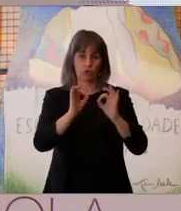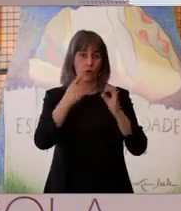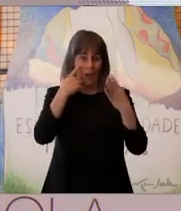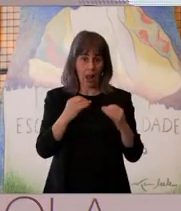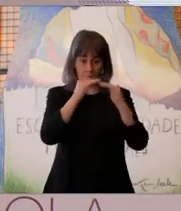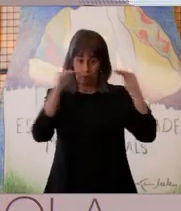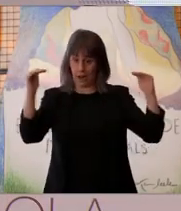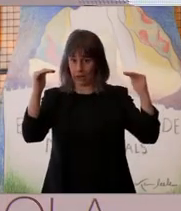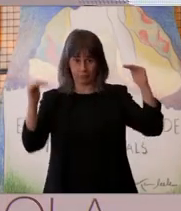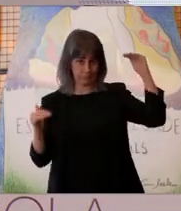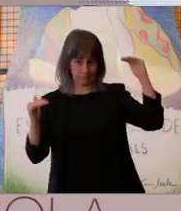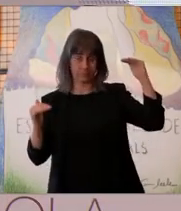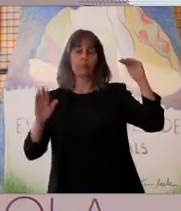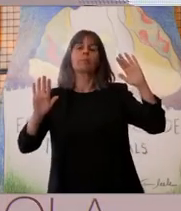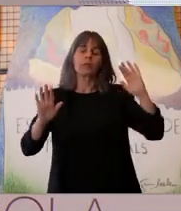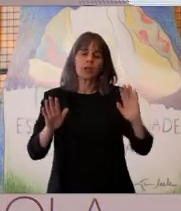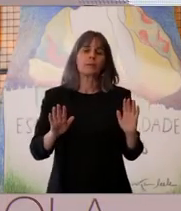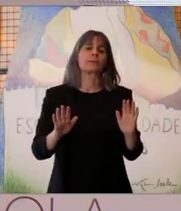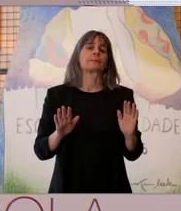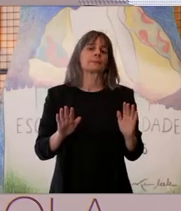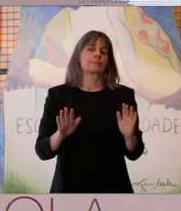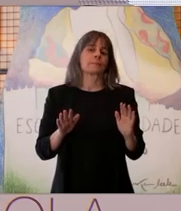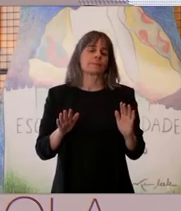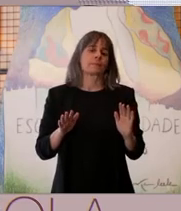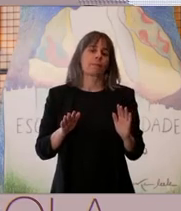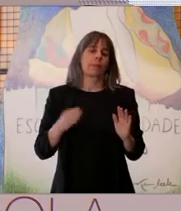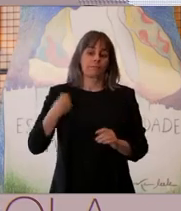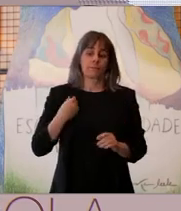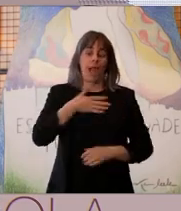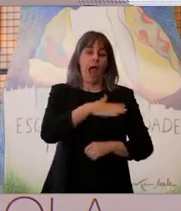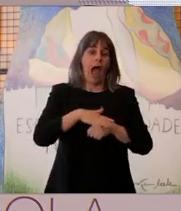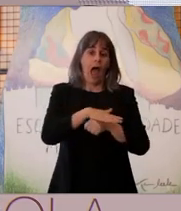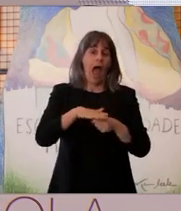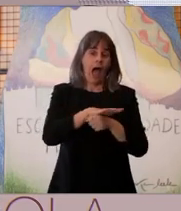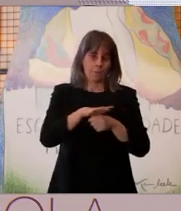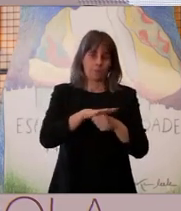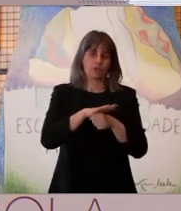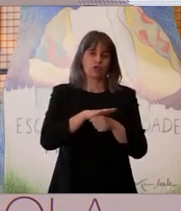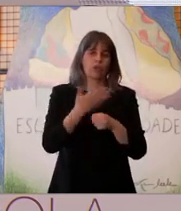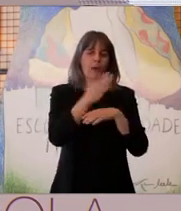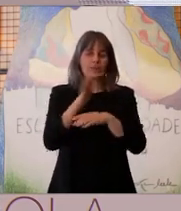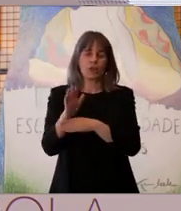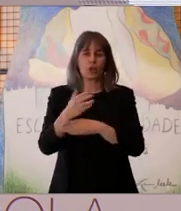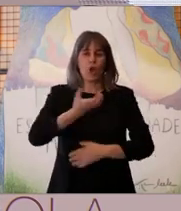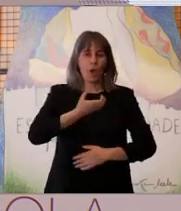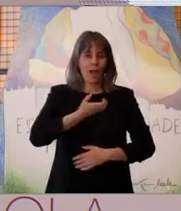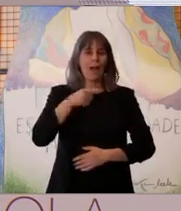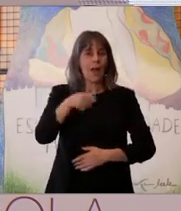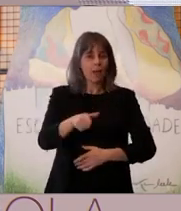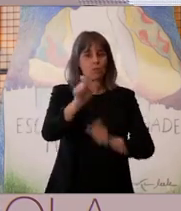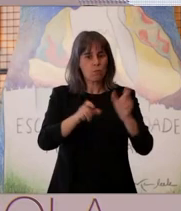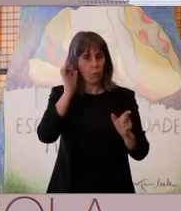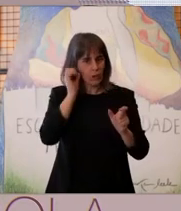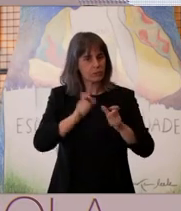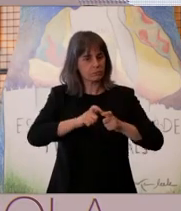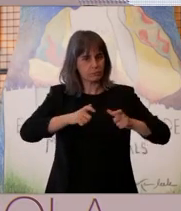aún así es significativo que la en los ámbitos de representación local tengan un número de mujeres mayor que